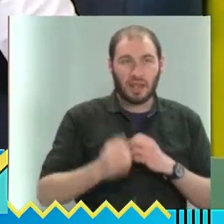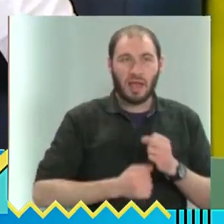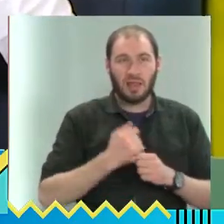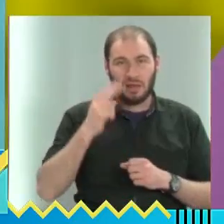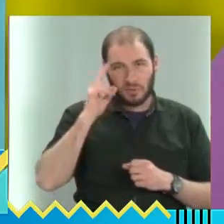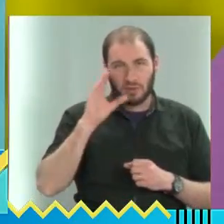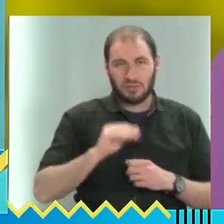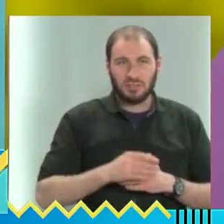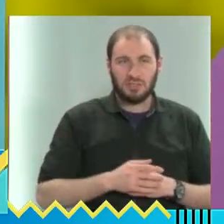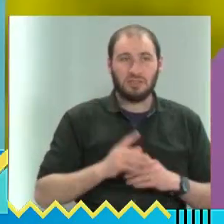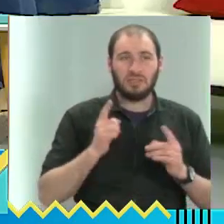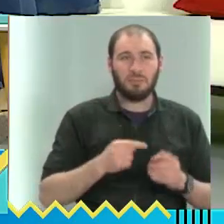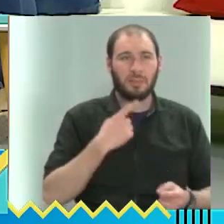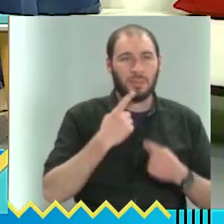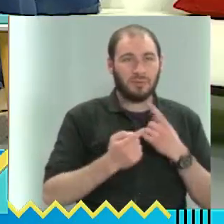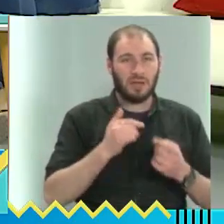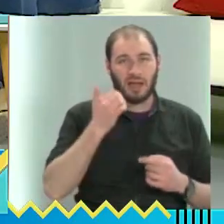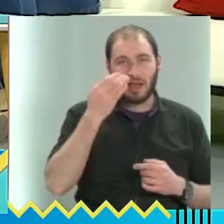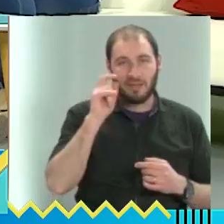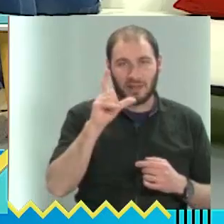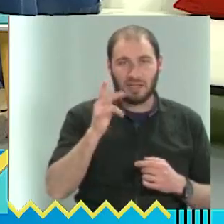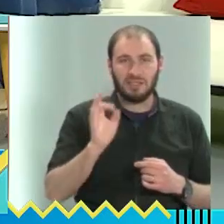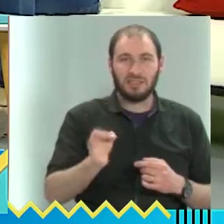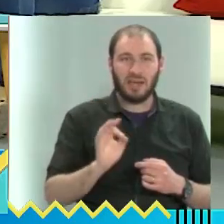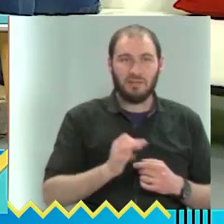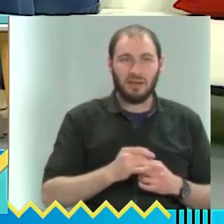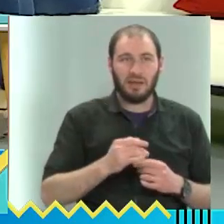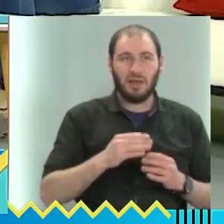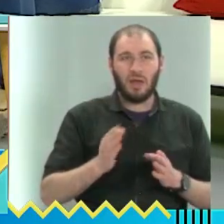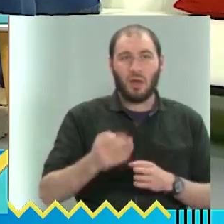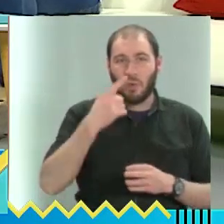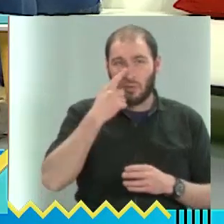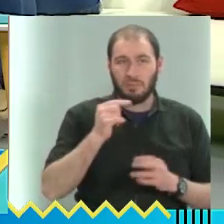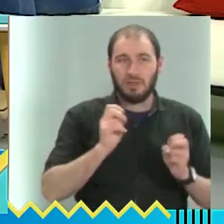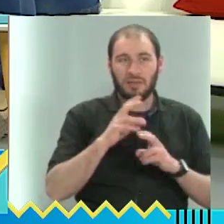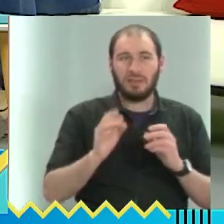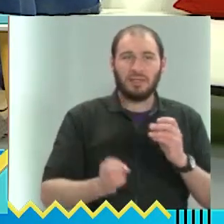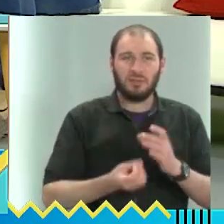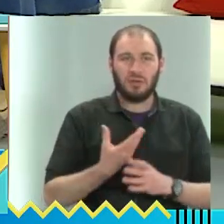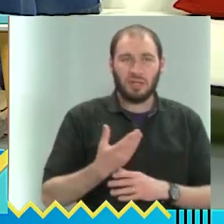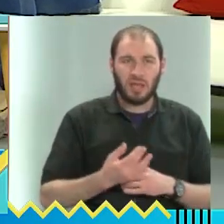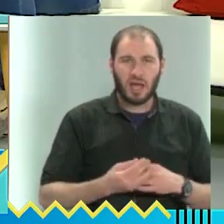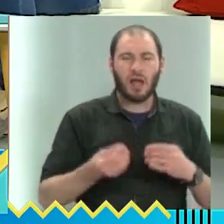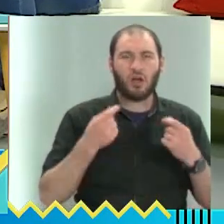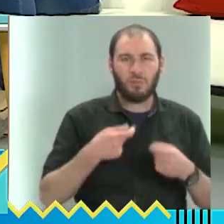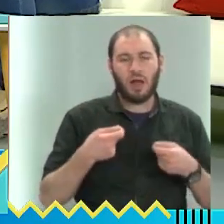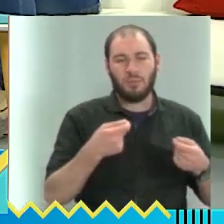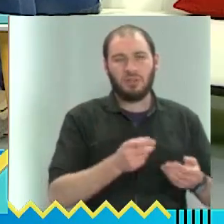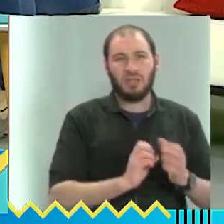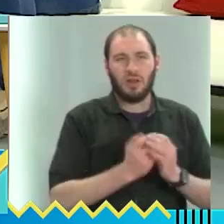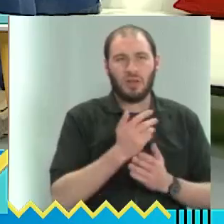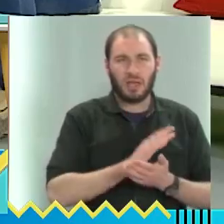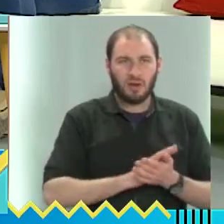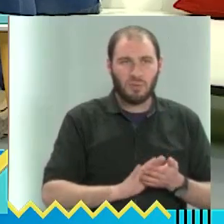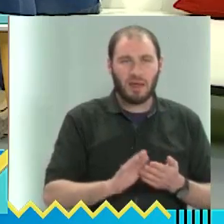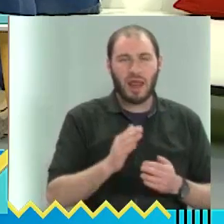21. Bueno, también consultarle a Gabriel, sabiendo que estamos en este último bloque, acerca de las tecnologías. ¿Cómo aportan las nuevas tecnologías